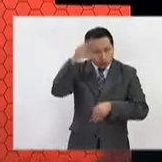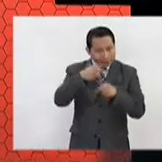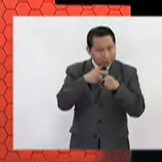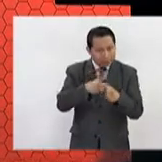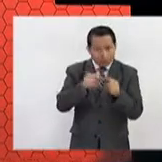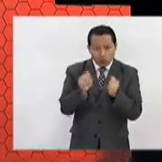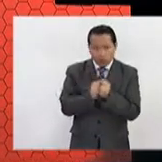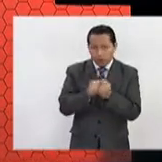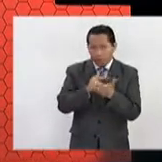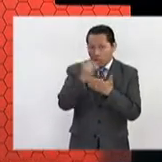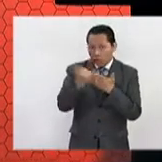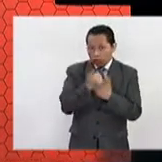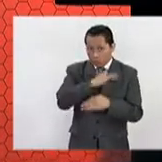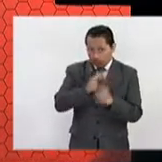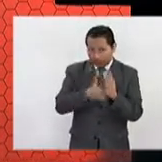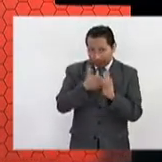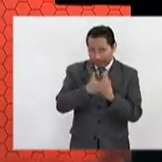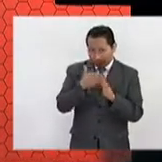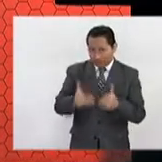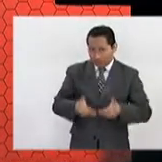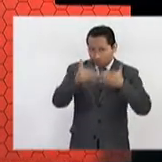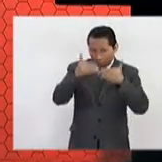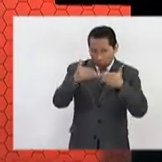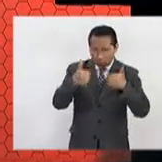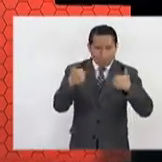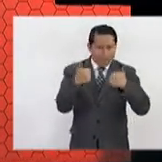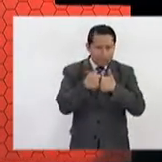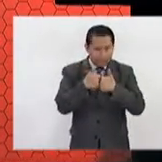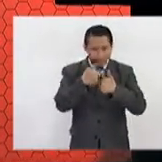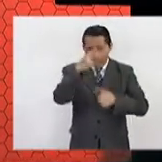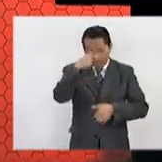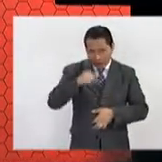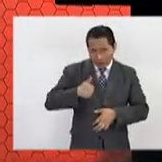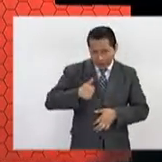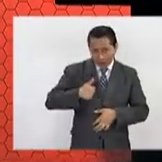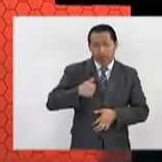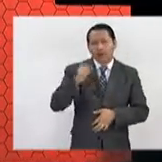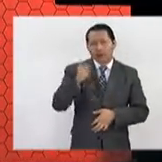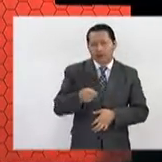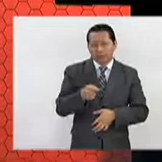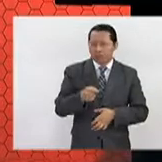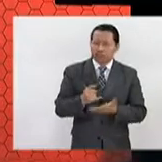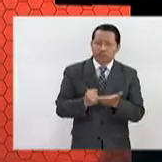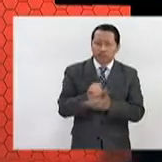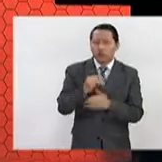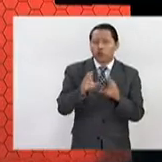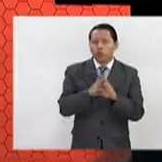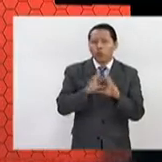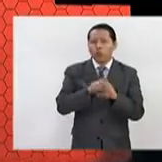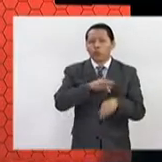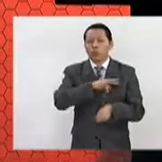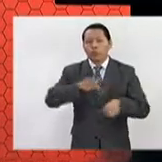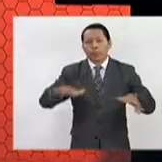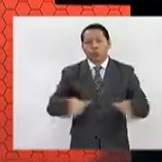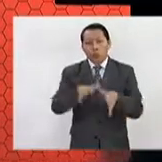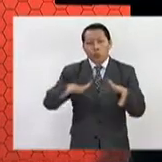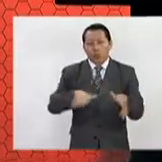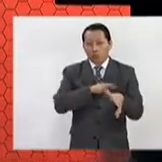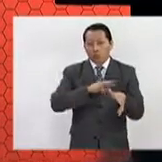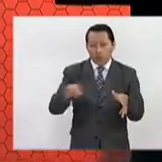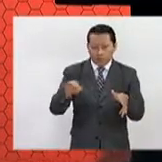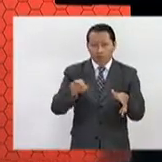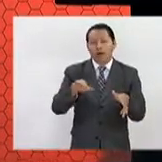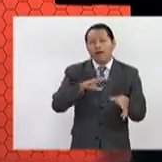con su proyecto de levantar un muro en la frontera México y Canadá, confirman que es posible promover una migración